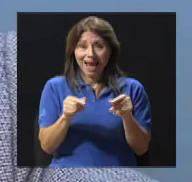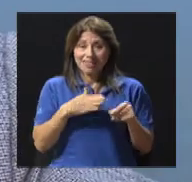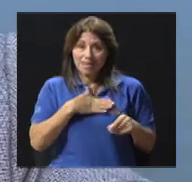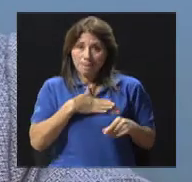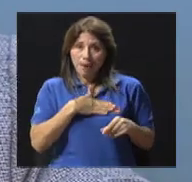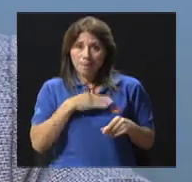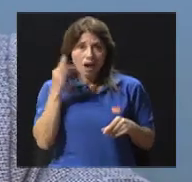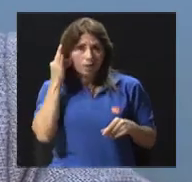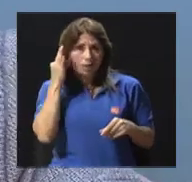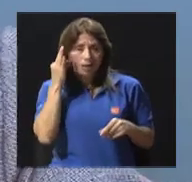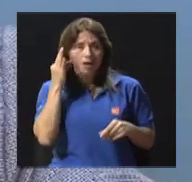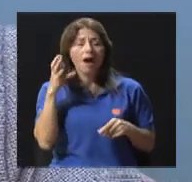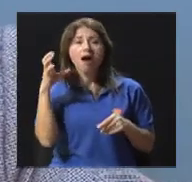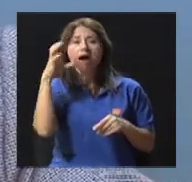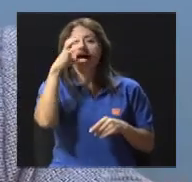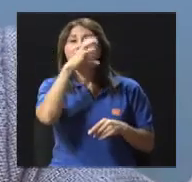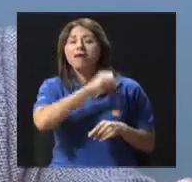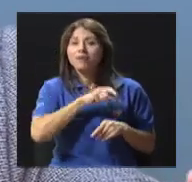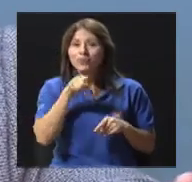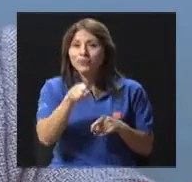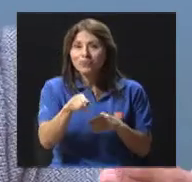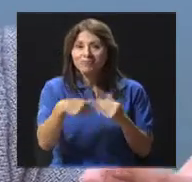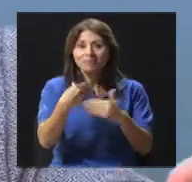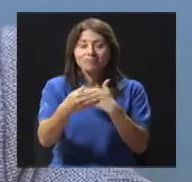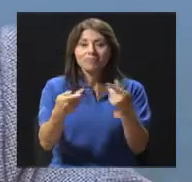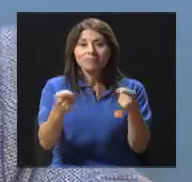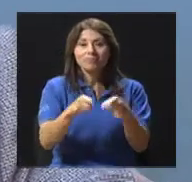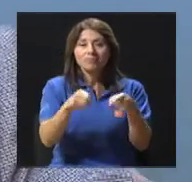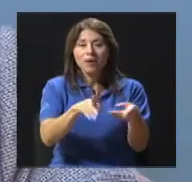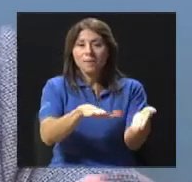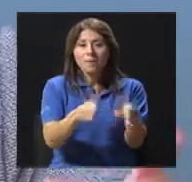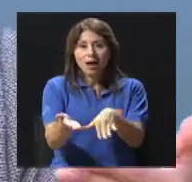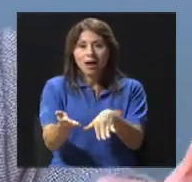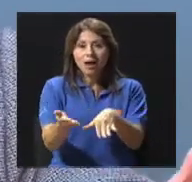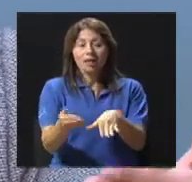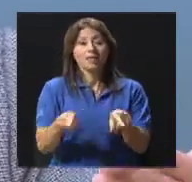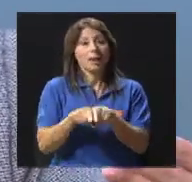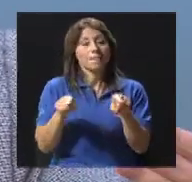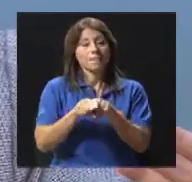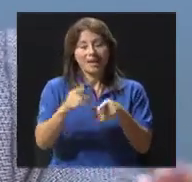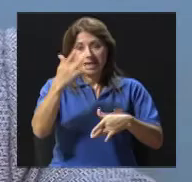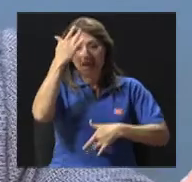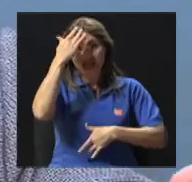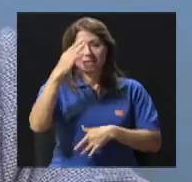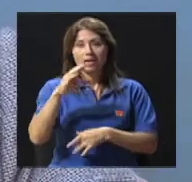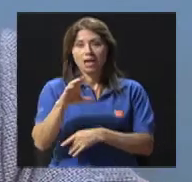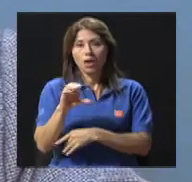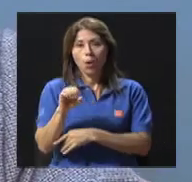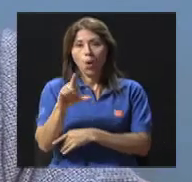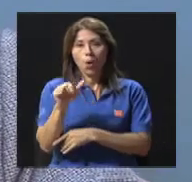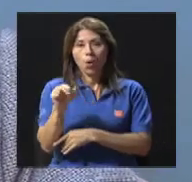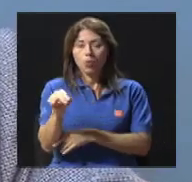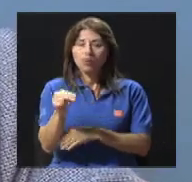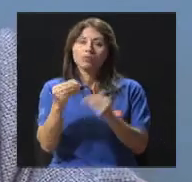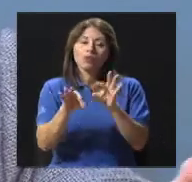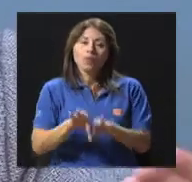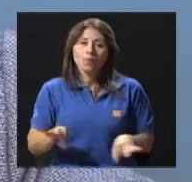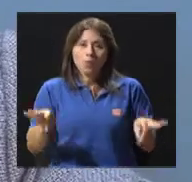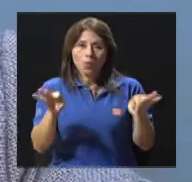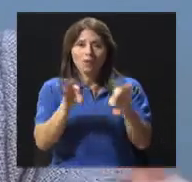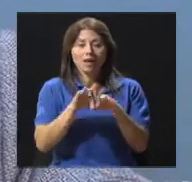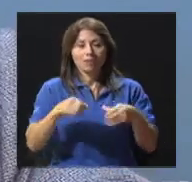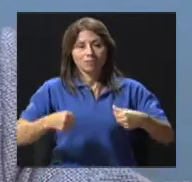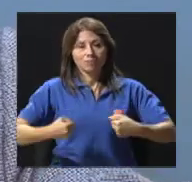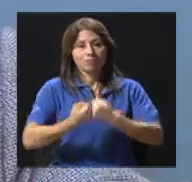detección como en la mortalidad. A pesar de que cada vez se diagnostica más tempranamente, el cáncer de colon es otro reto importante para los servicios de salud, y el